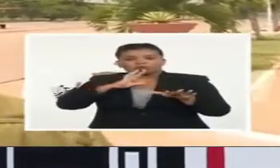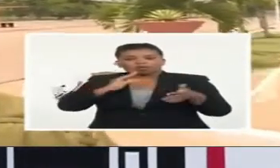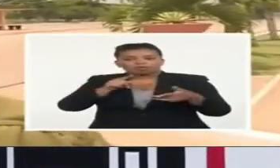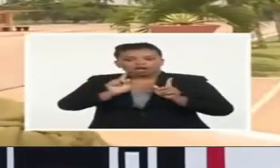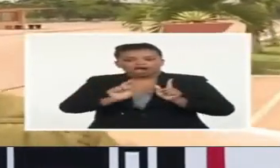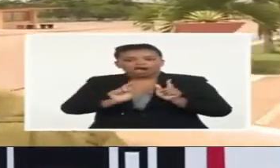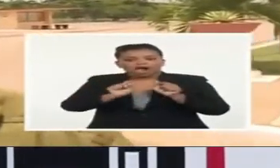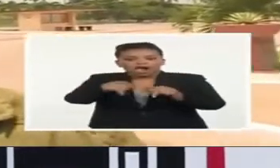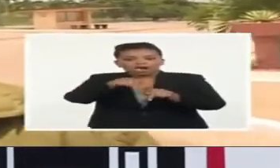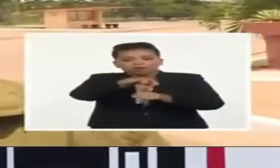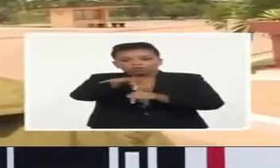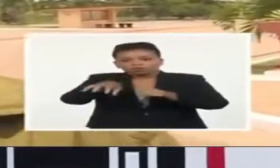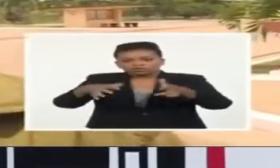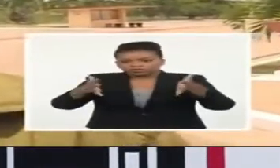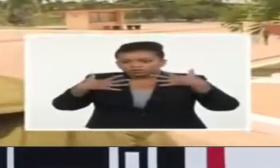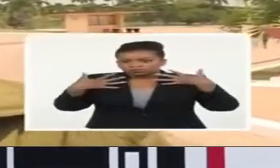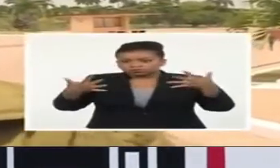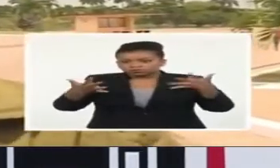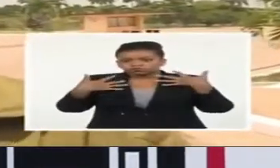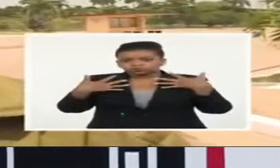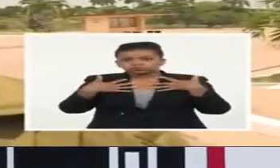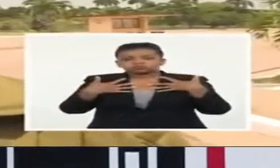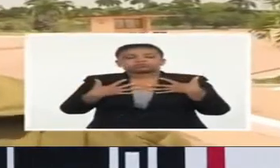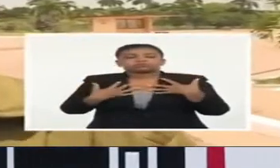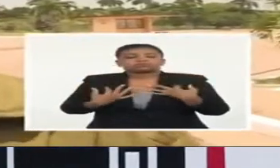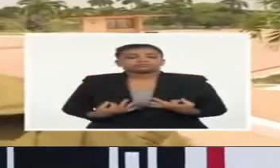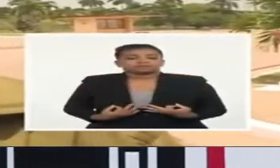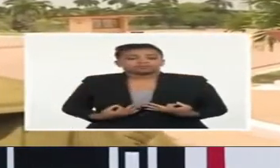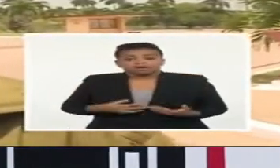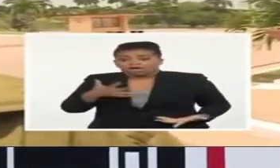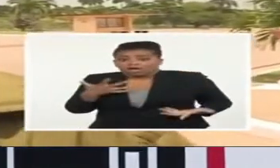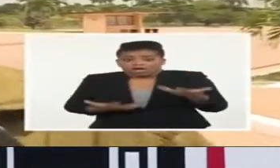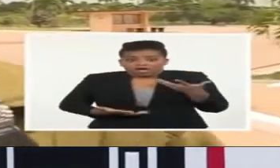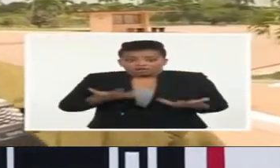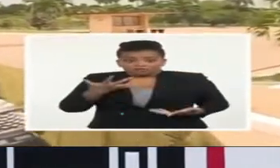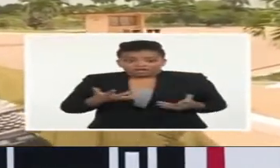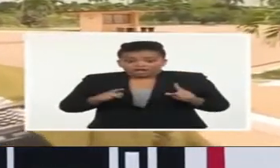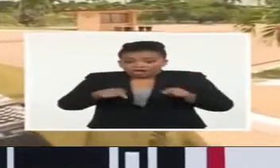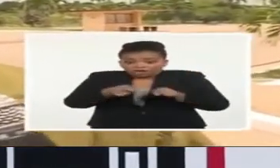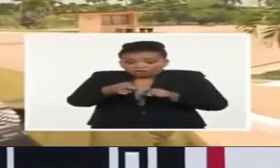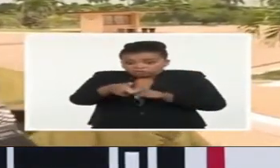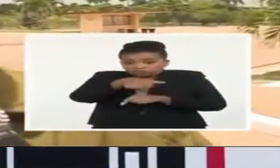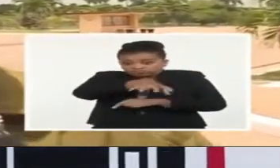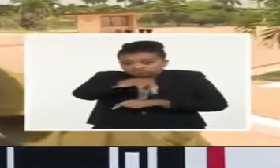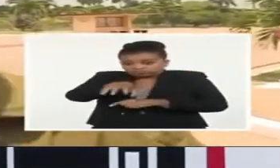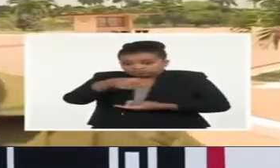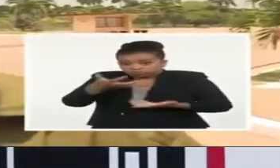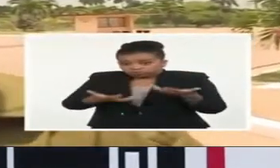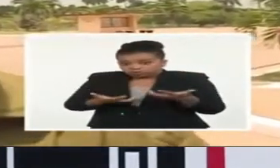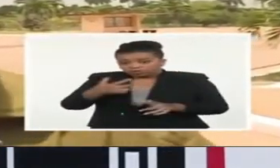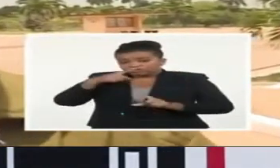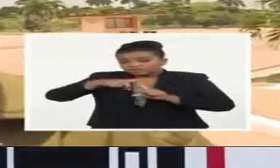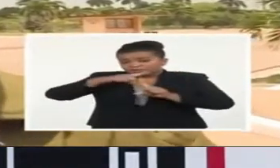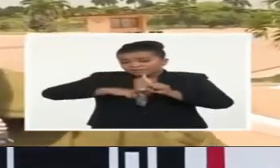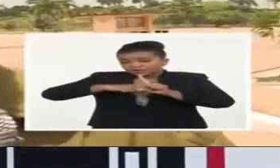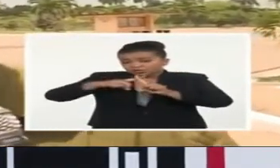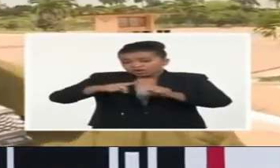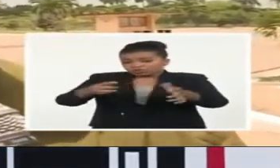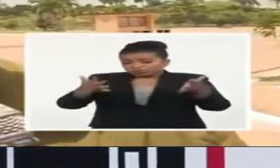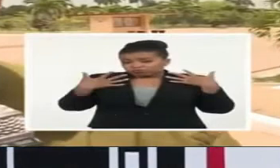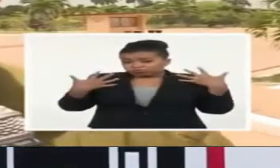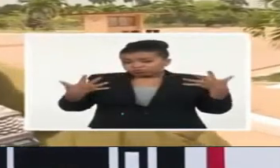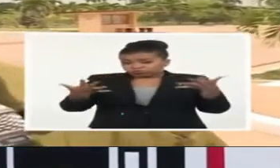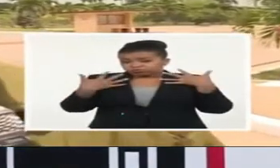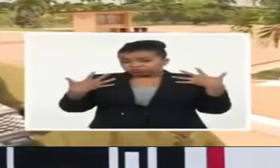no arrancó porque no tenía combustible el tanque que arranca la